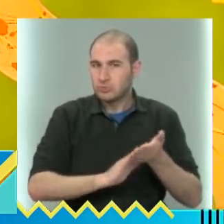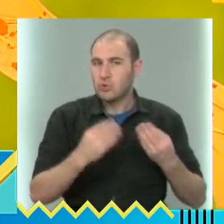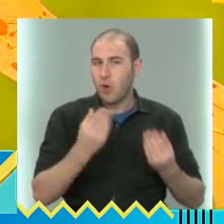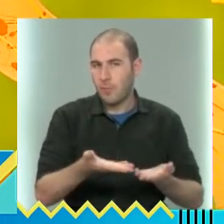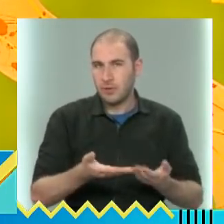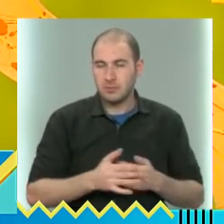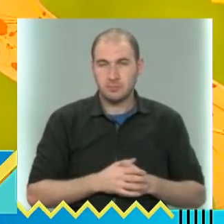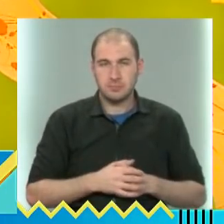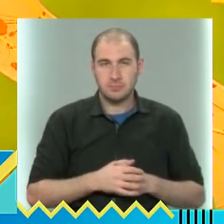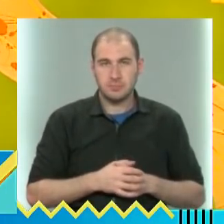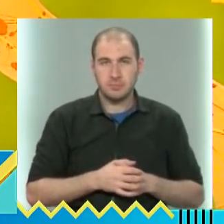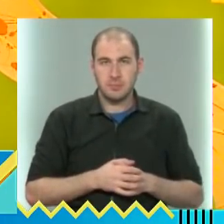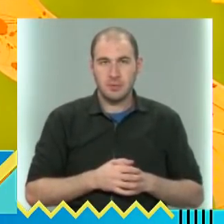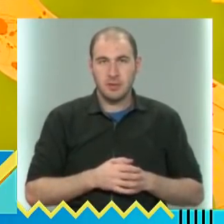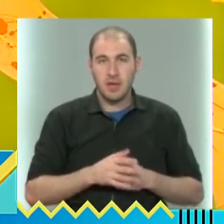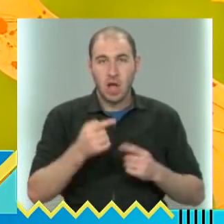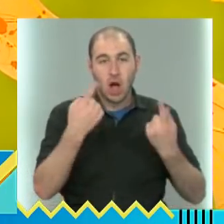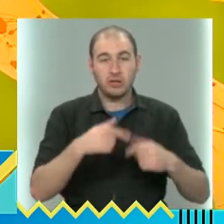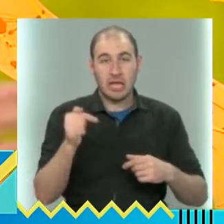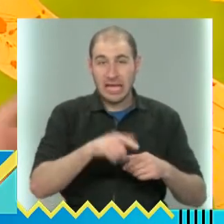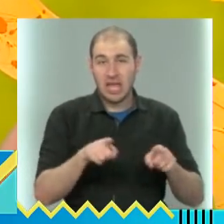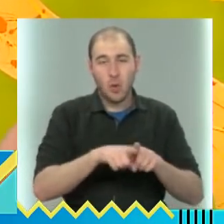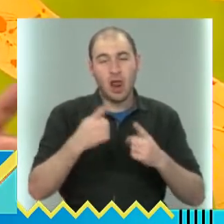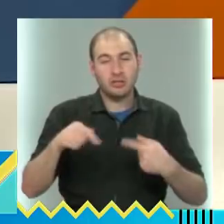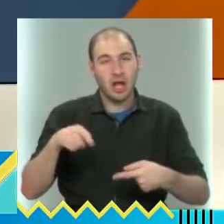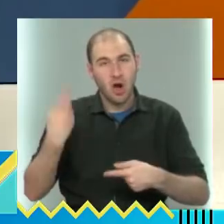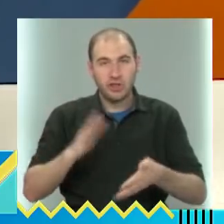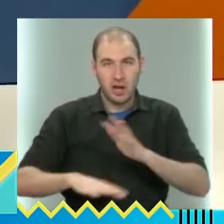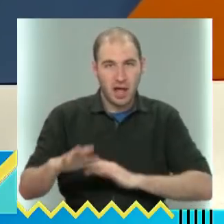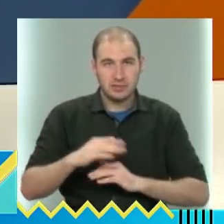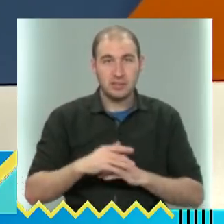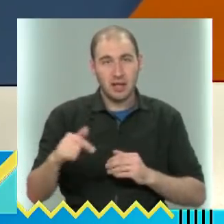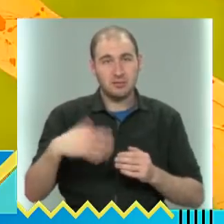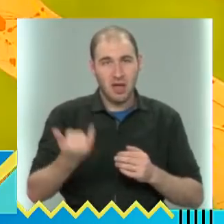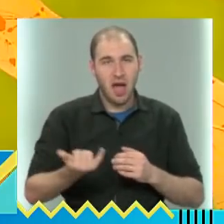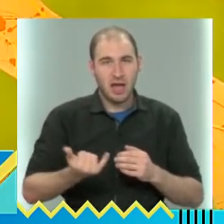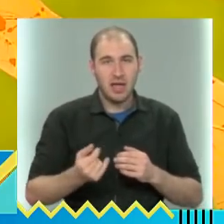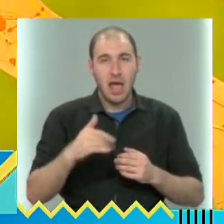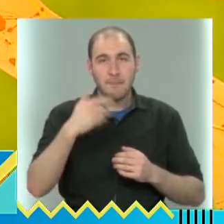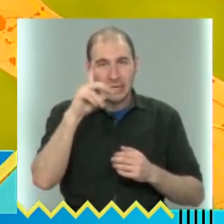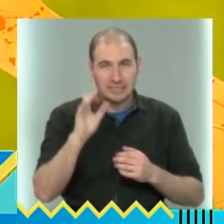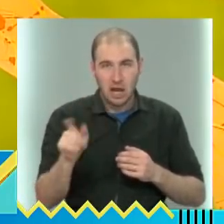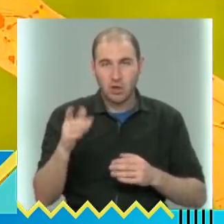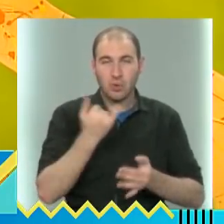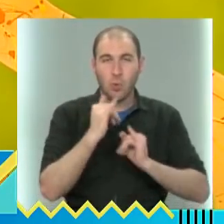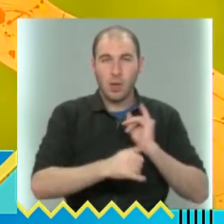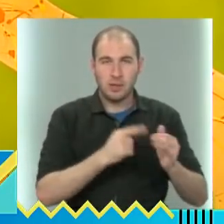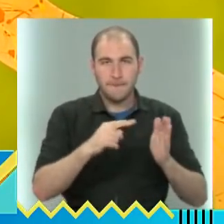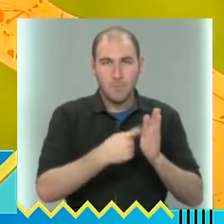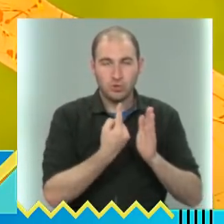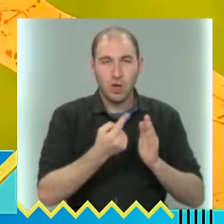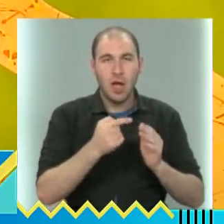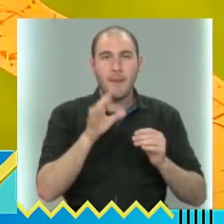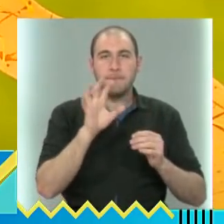resolverlo. Entonces, en esta actividad, igual que muchas otras actividades, eso existe. Y Marcelo hacía referencia a un punto de que